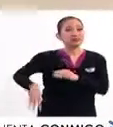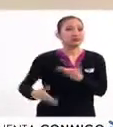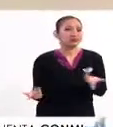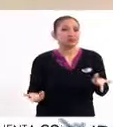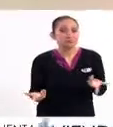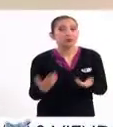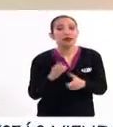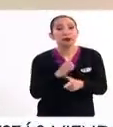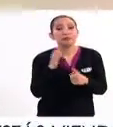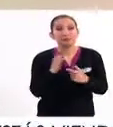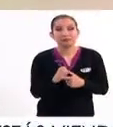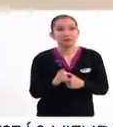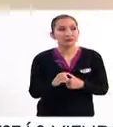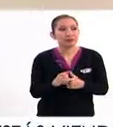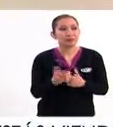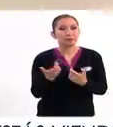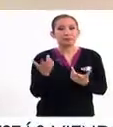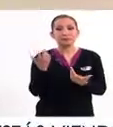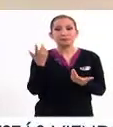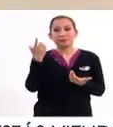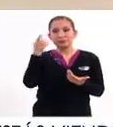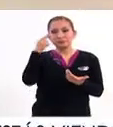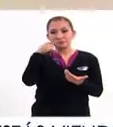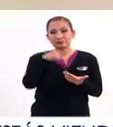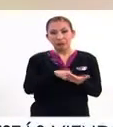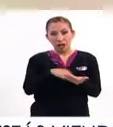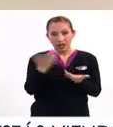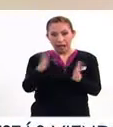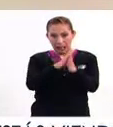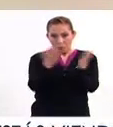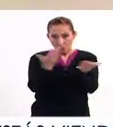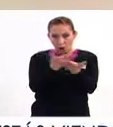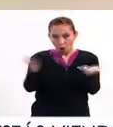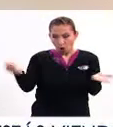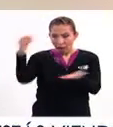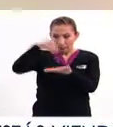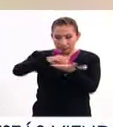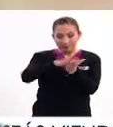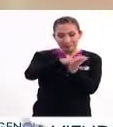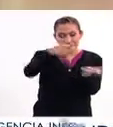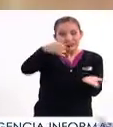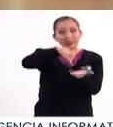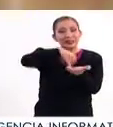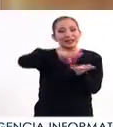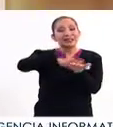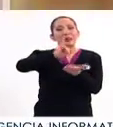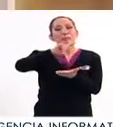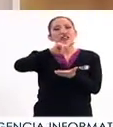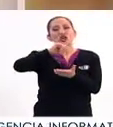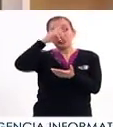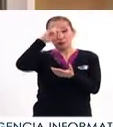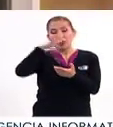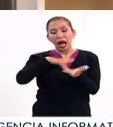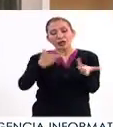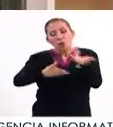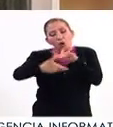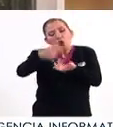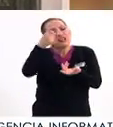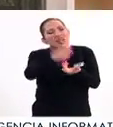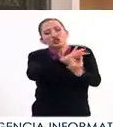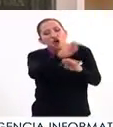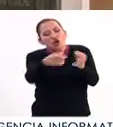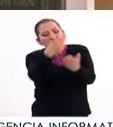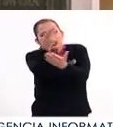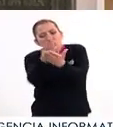apreciado. Entonces yo creo que en el libro que ahora salió de Impresiones de México, se da ese diálogo de todos